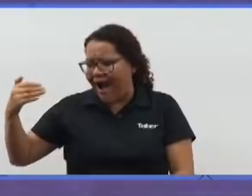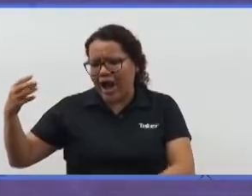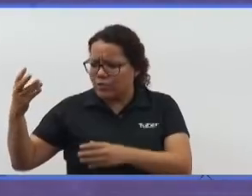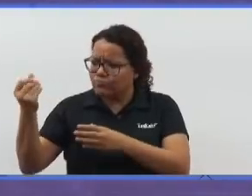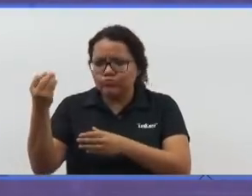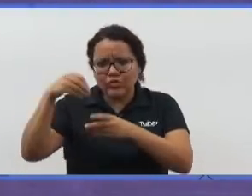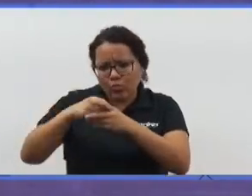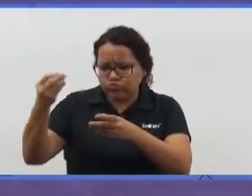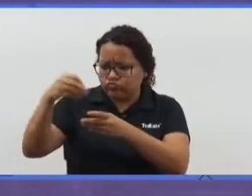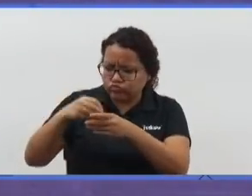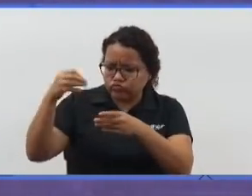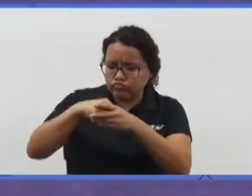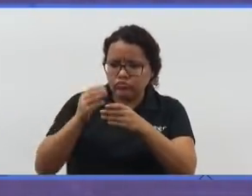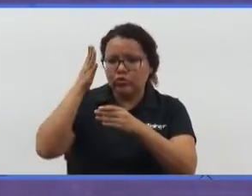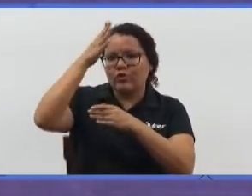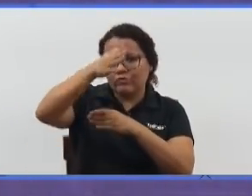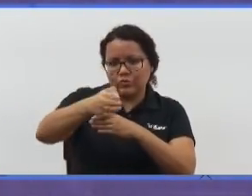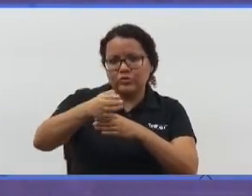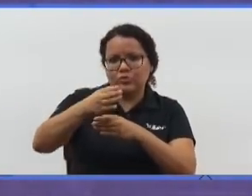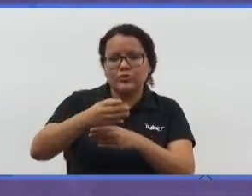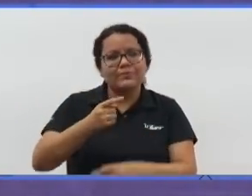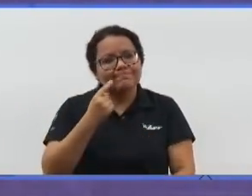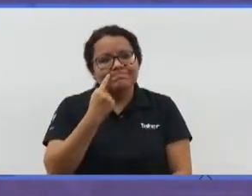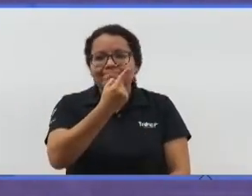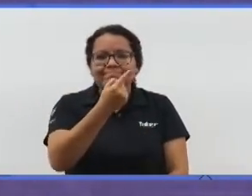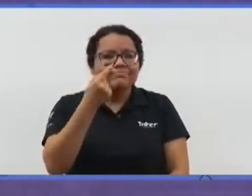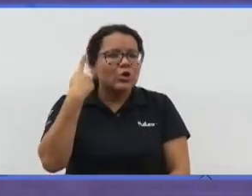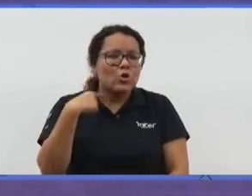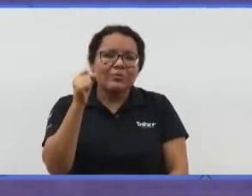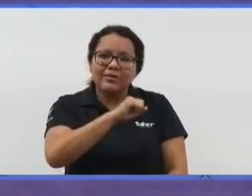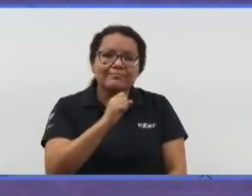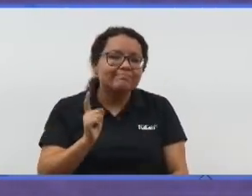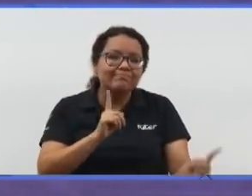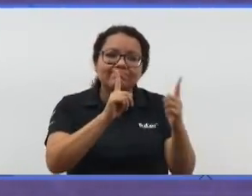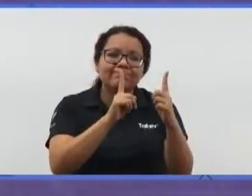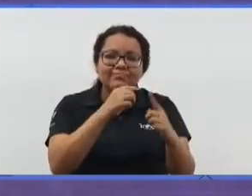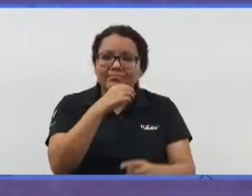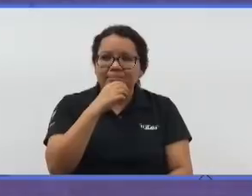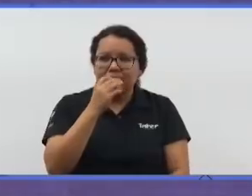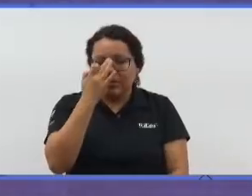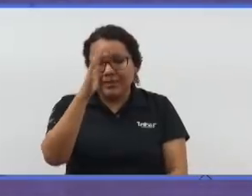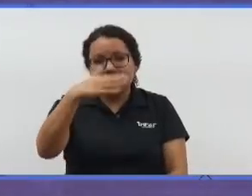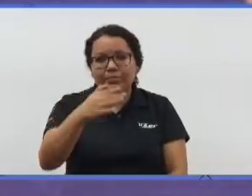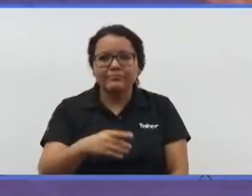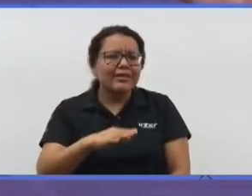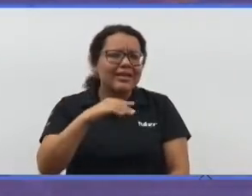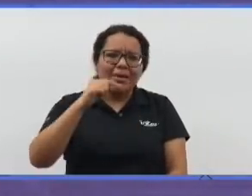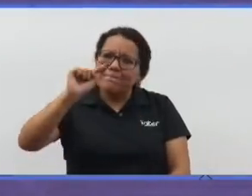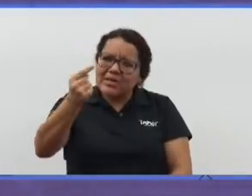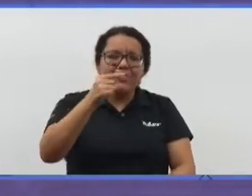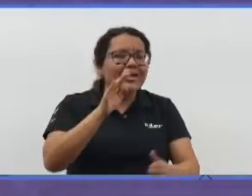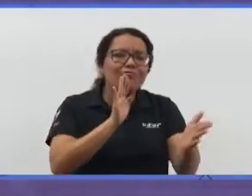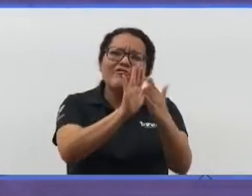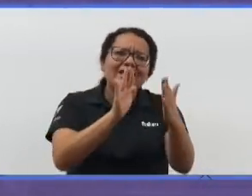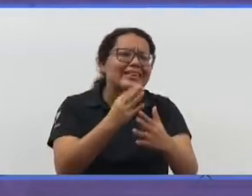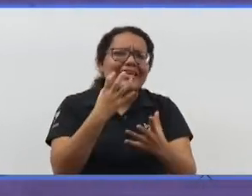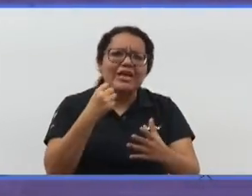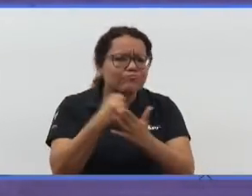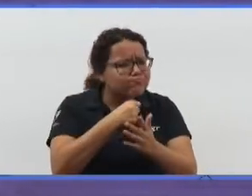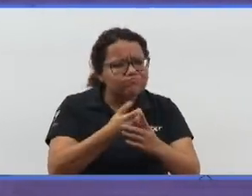conciertos y estando en los conciertos se daba duro por estar en las primeras sillas